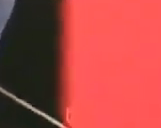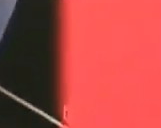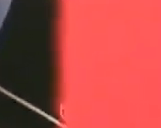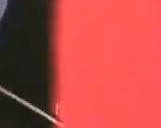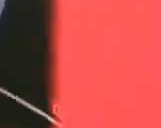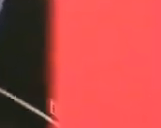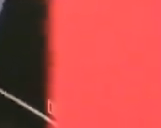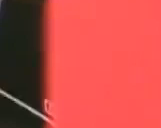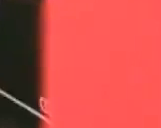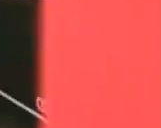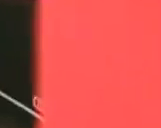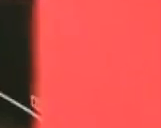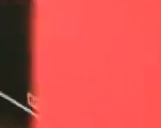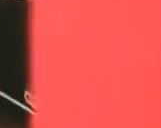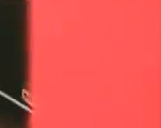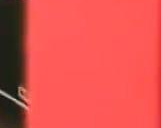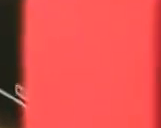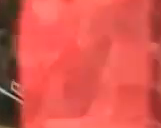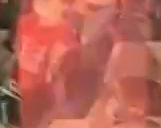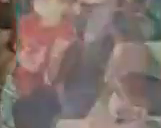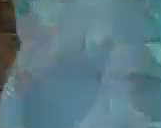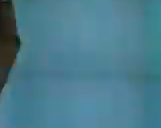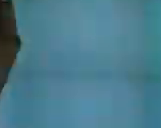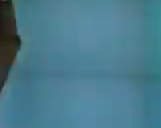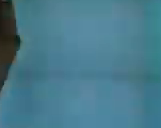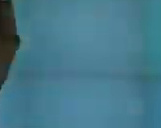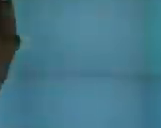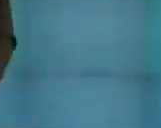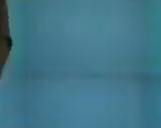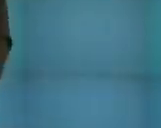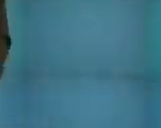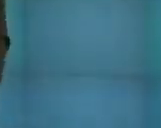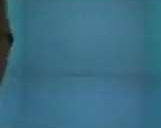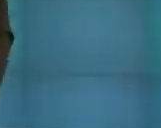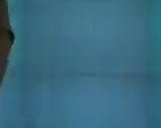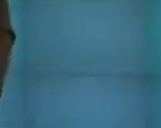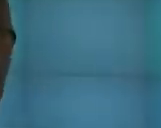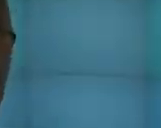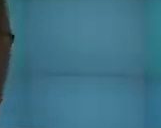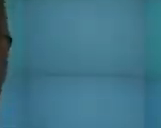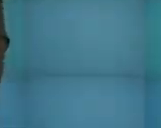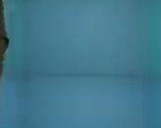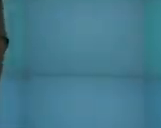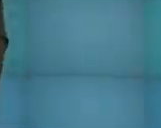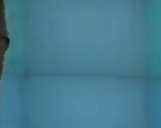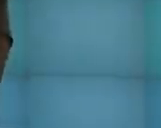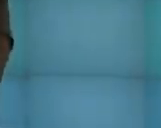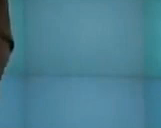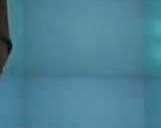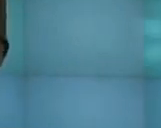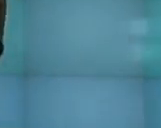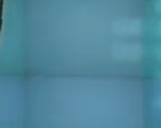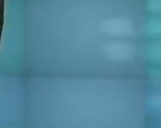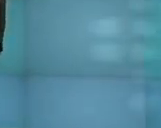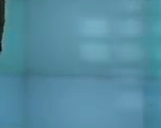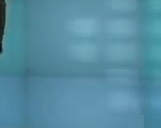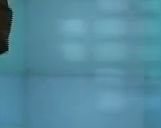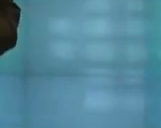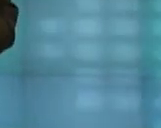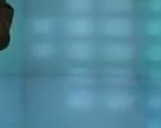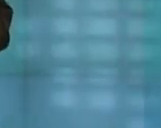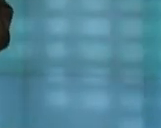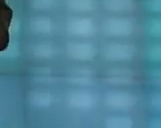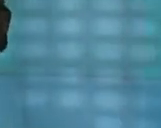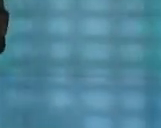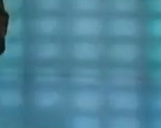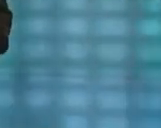y olole, hola. Si no quiere que le pegue, que no me alce. Ante este encuentro con la juventud, el presidente Nicolás Maduro ha